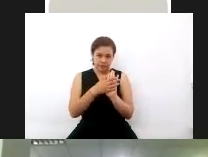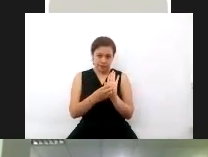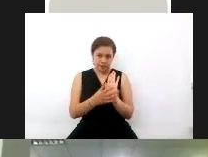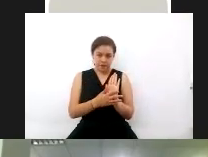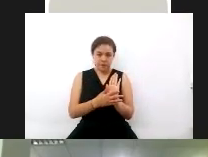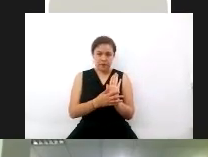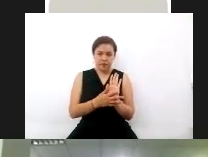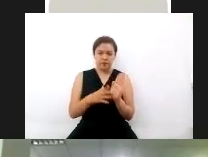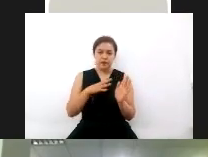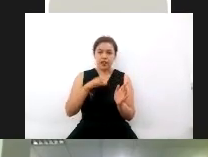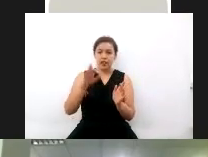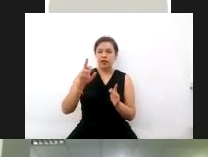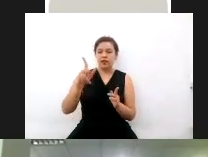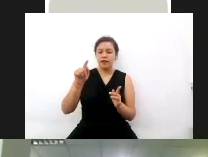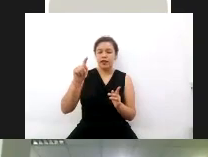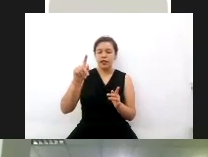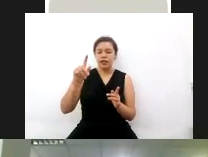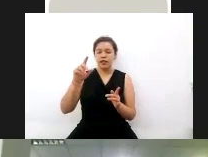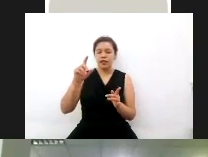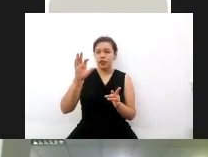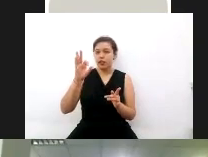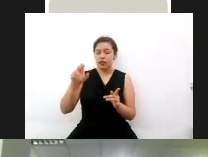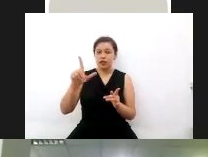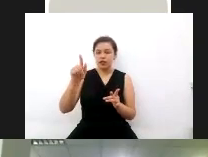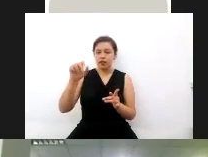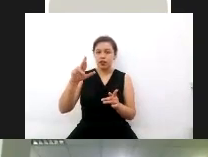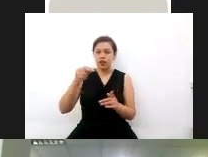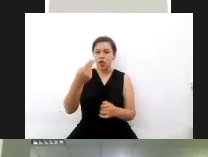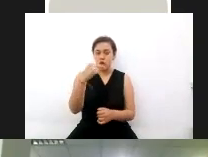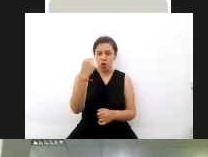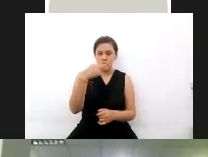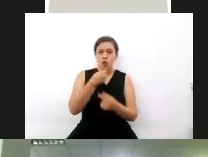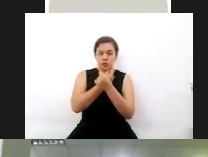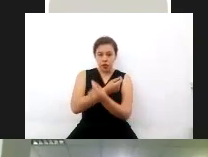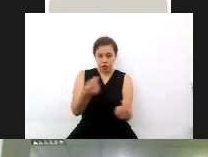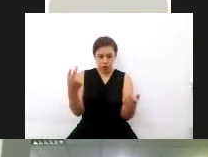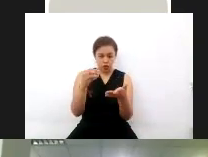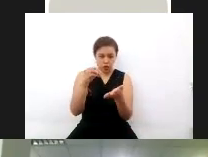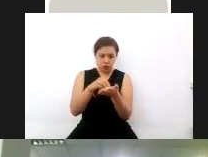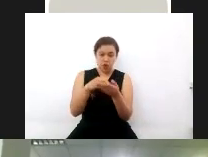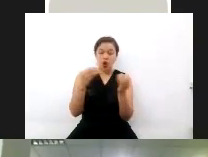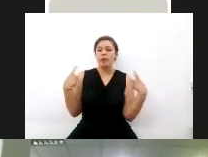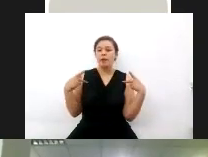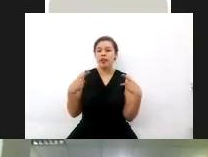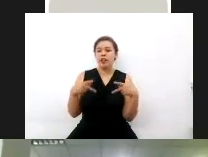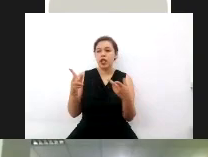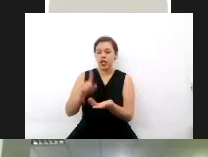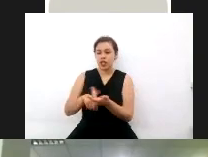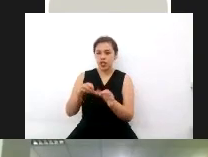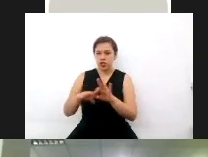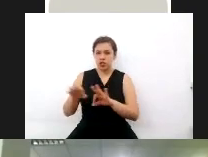el filtro sanitario. En ese filtro se le va a poner el nombre de la niña, el niño o los trabajadores que cuenten con